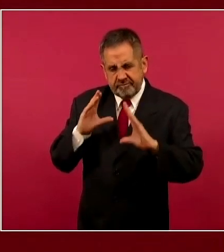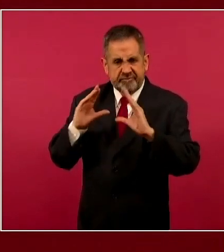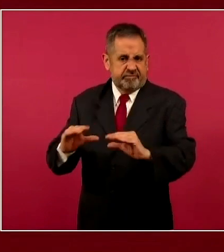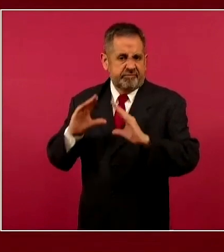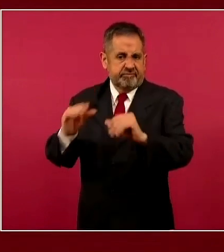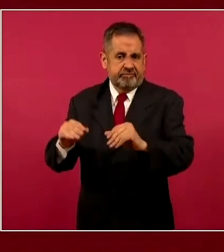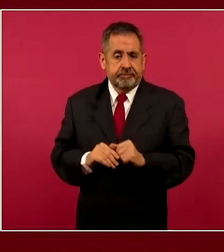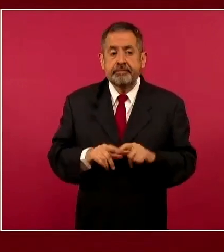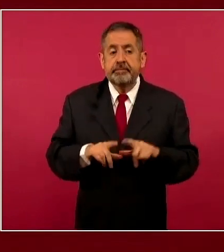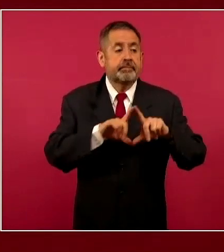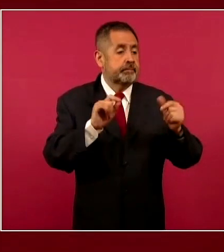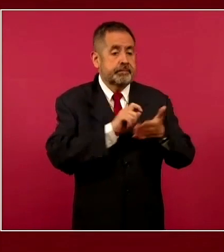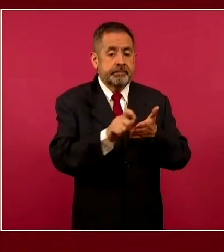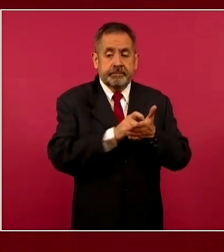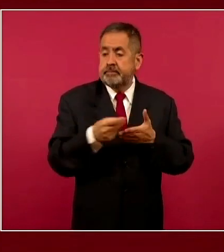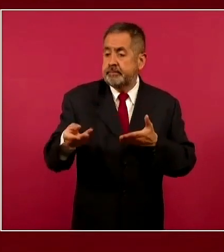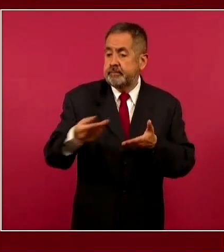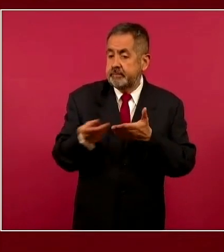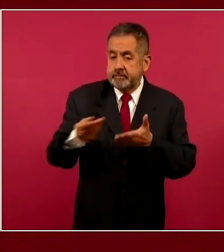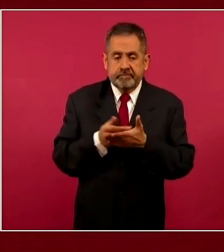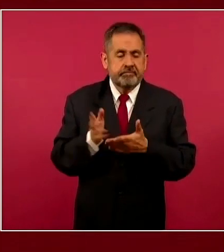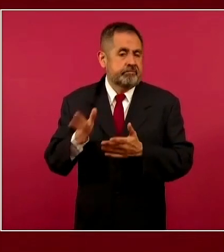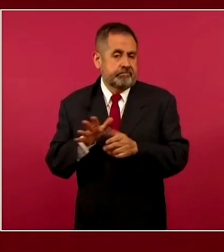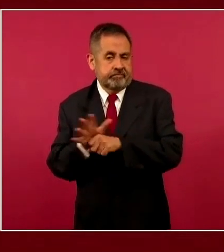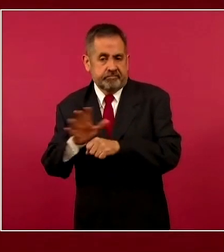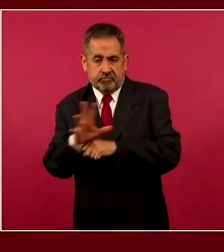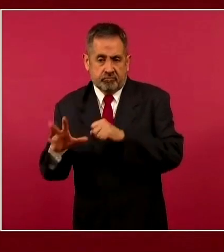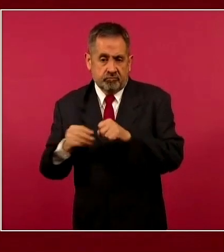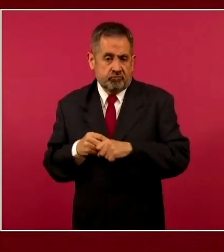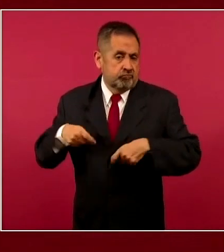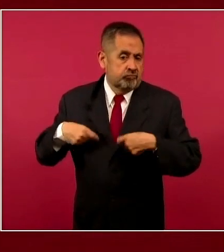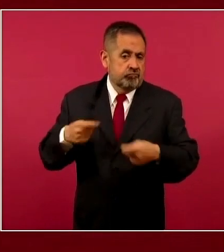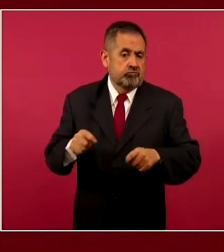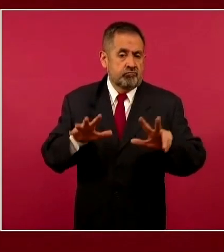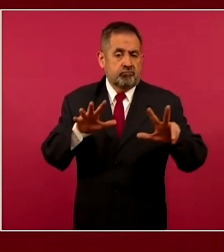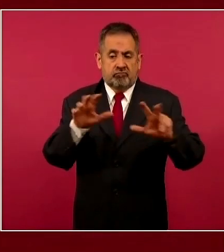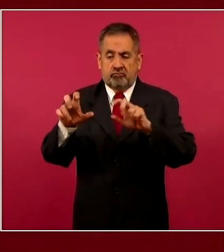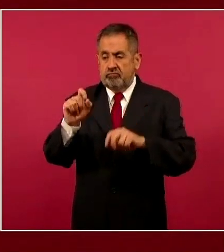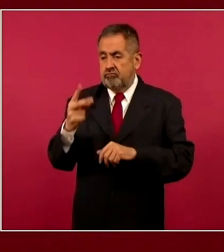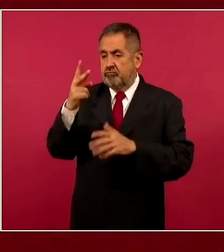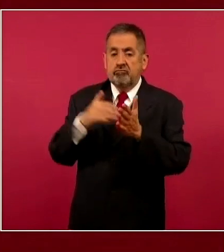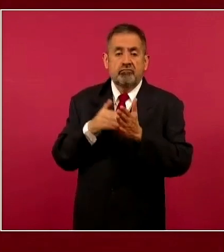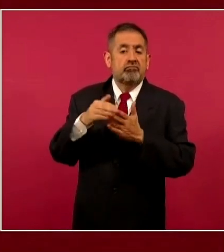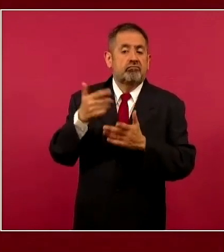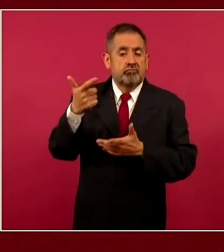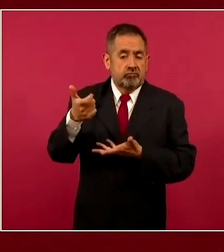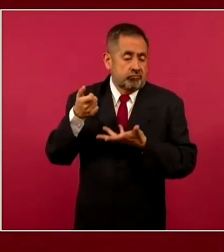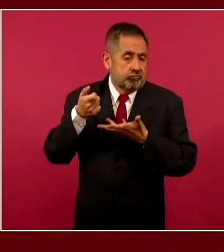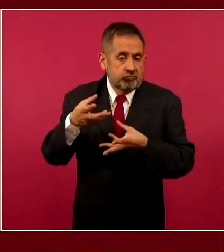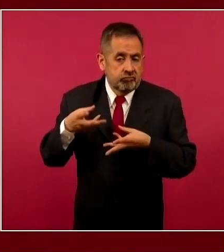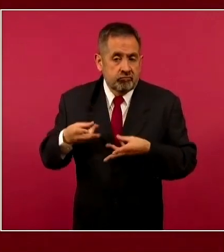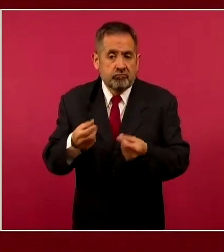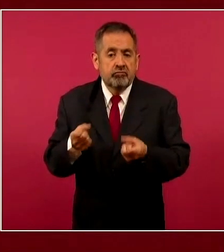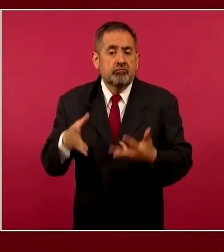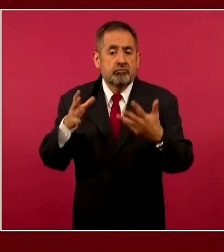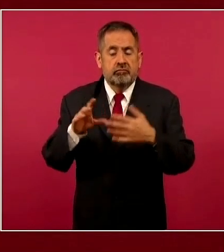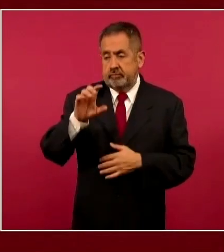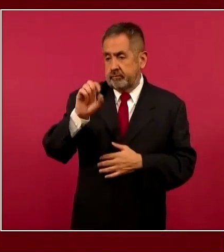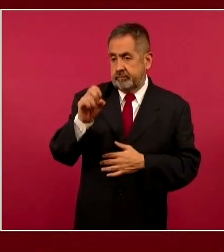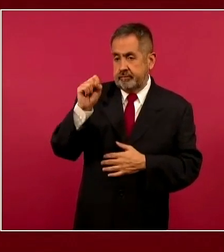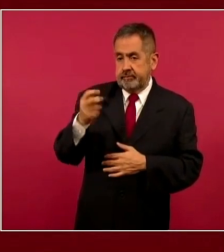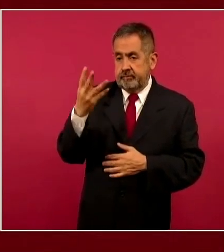recetas surtidas. La inversión en este estado es de 822 millones de pesos, con un avance en el ejercicio